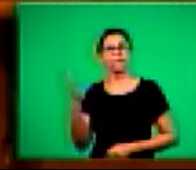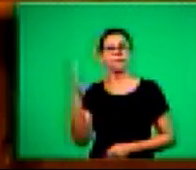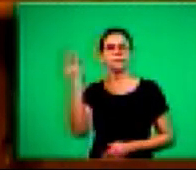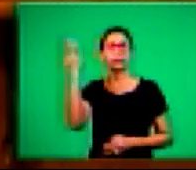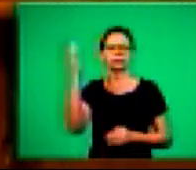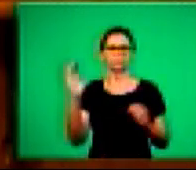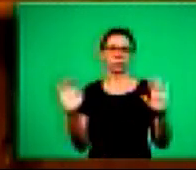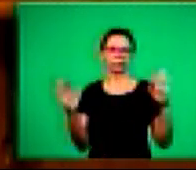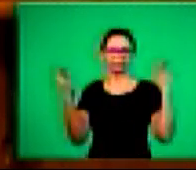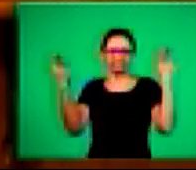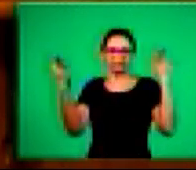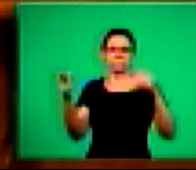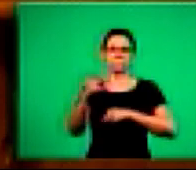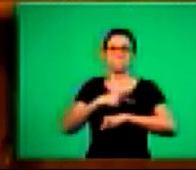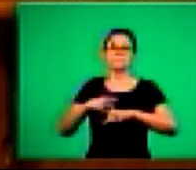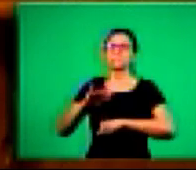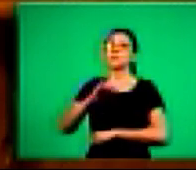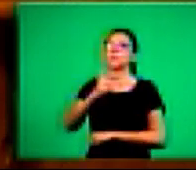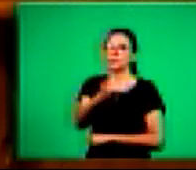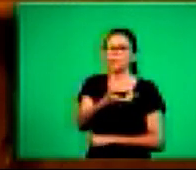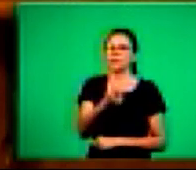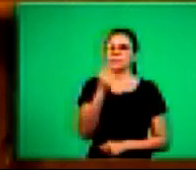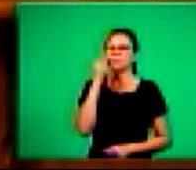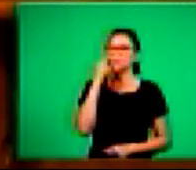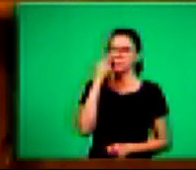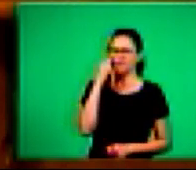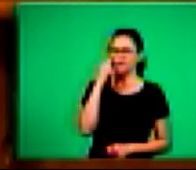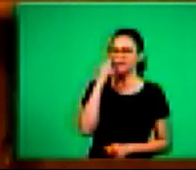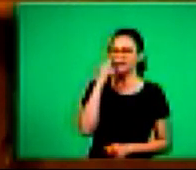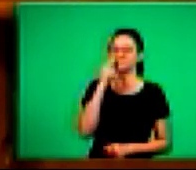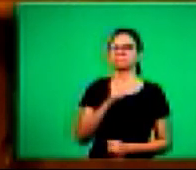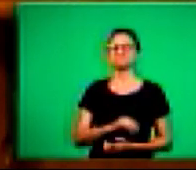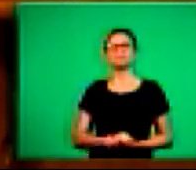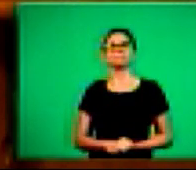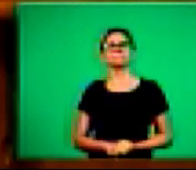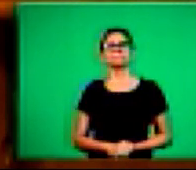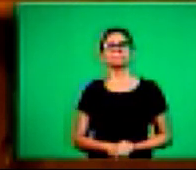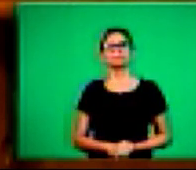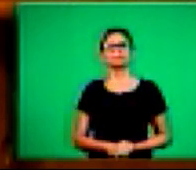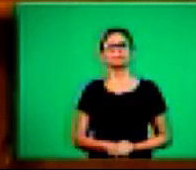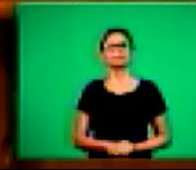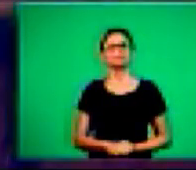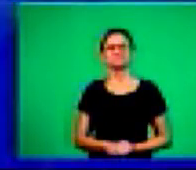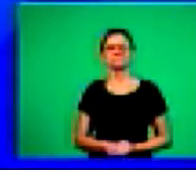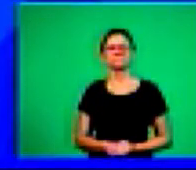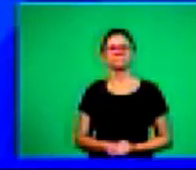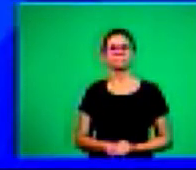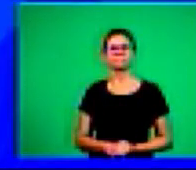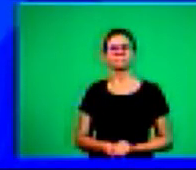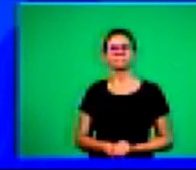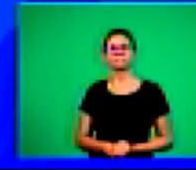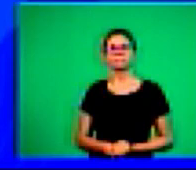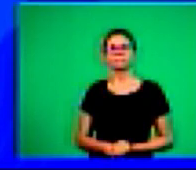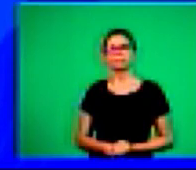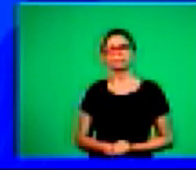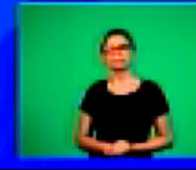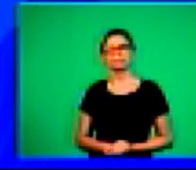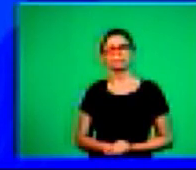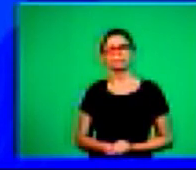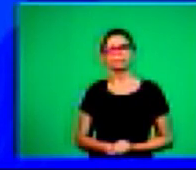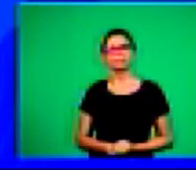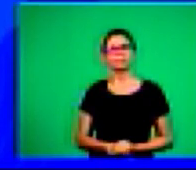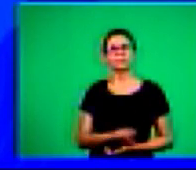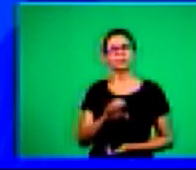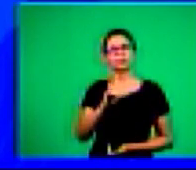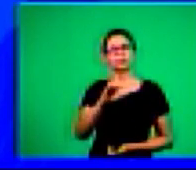a comenzar a aquellos que fueron realizados en el exterior vamos a informar a los hermanos que en guinea bissau en la